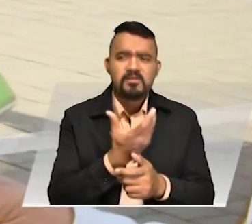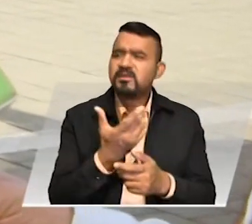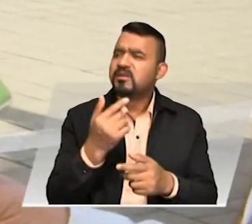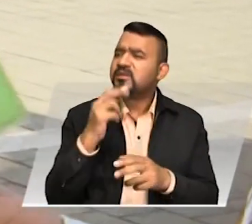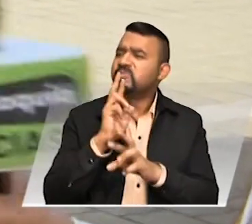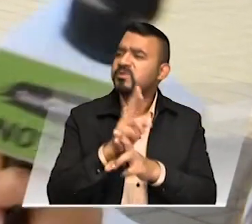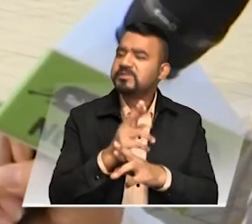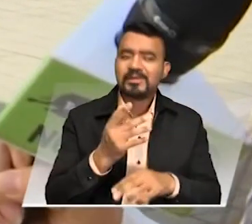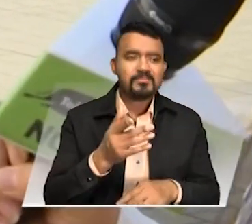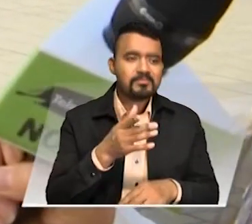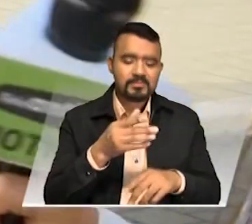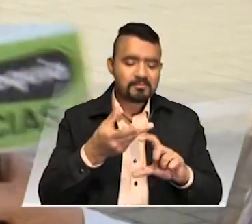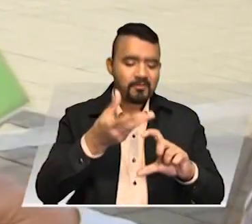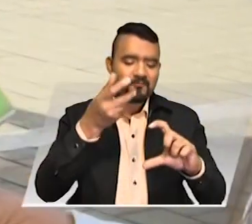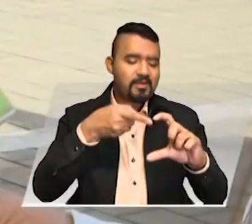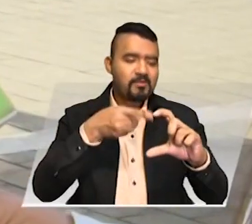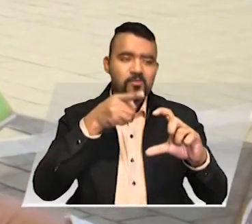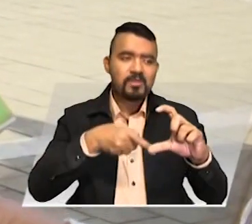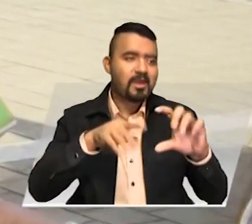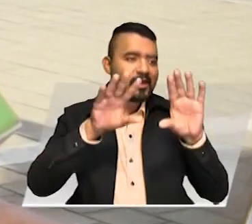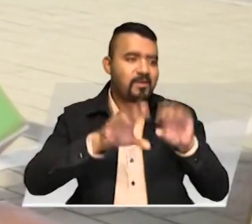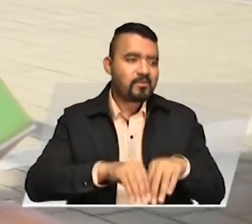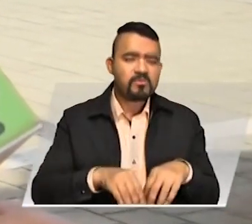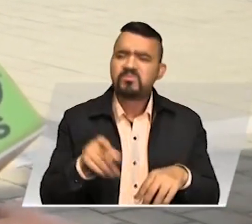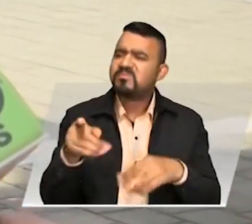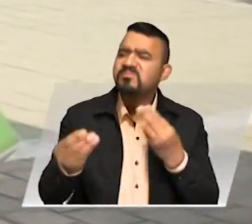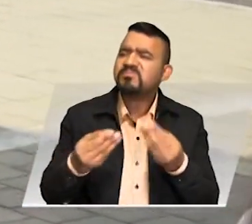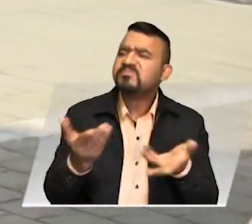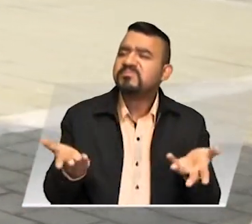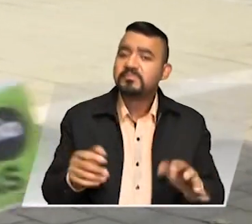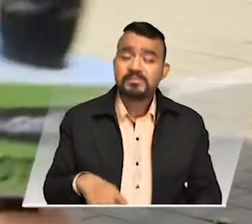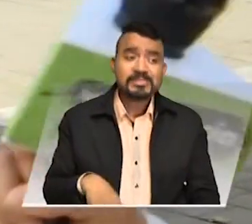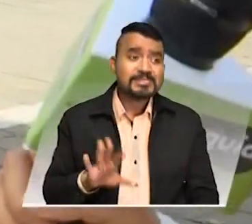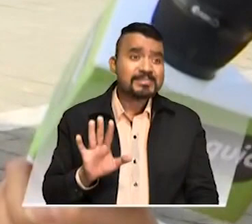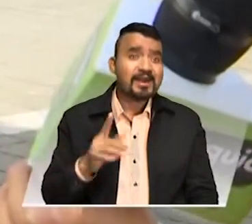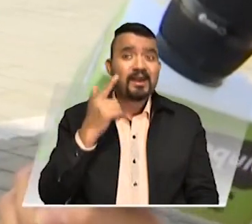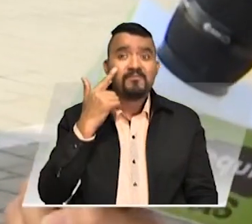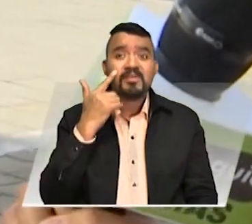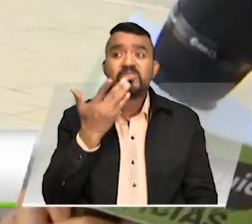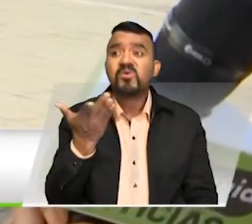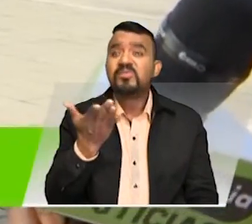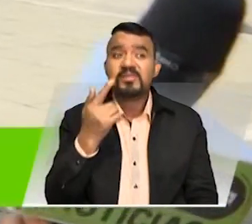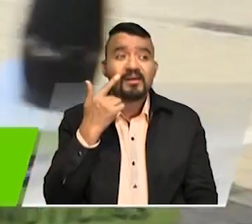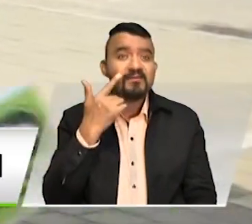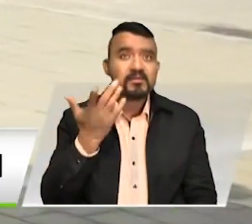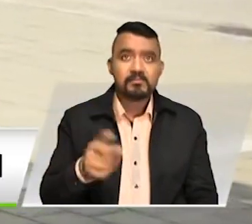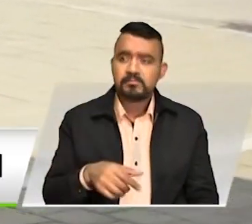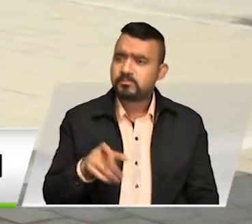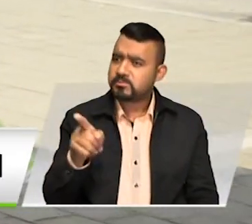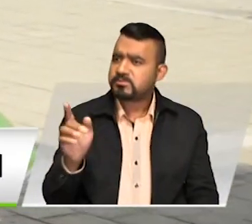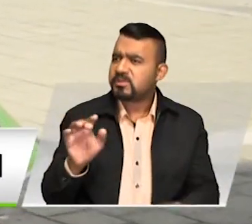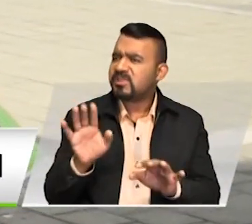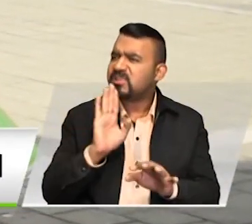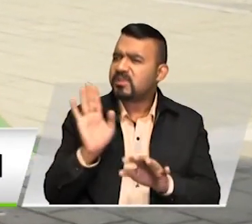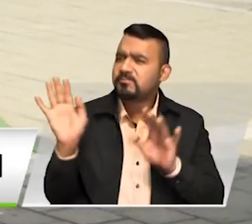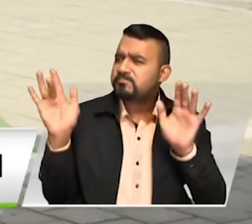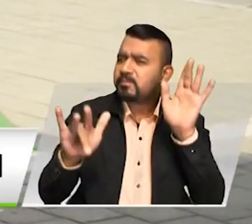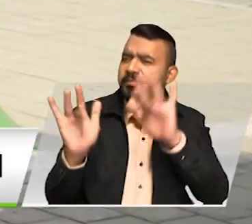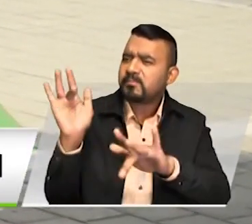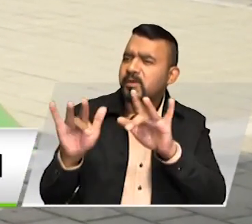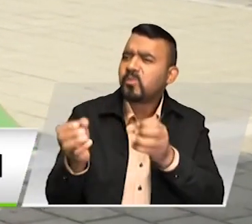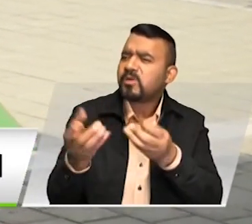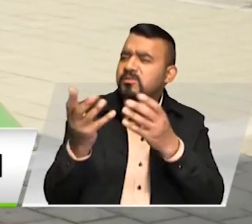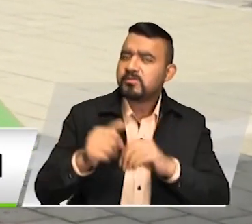habían vacunas. ¿Y entonces qué va a hacer? Buscar a ver dónde hay. ¿Cuántas personas venían para vacunarse? Una,